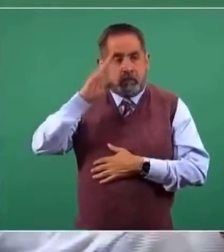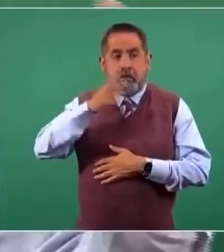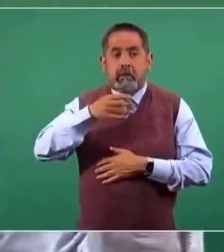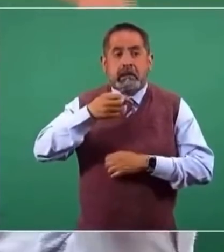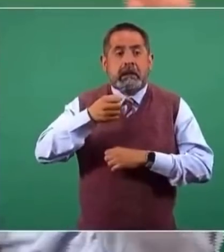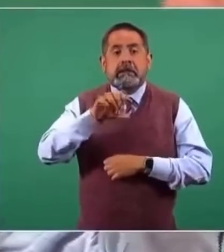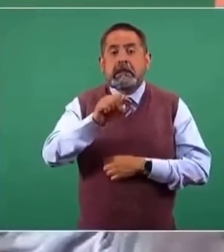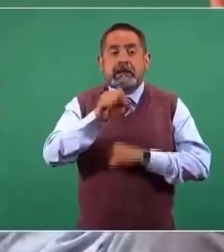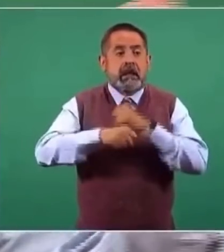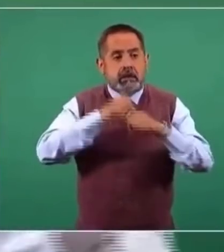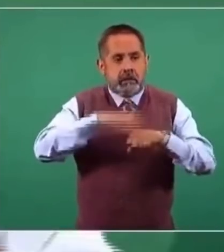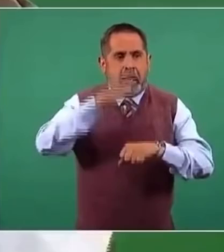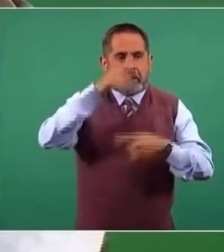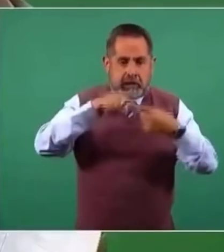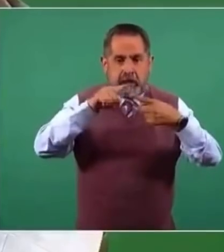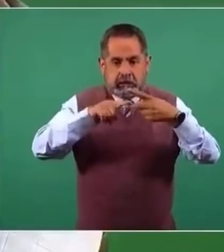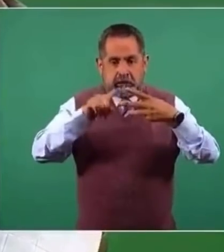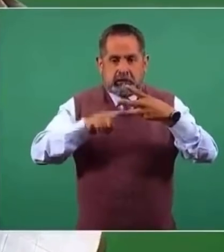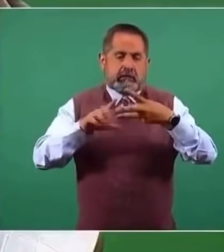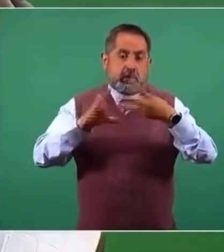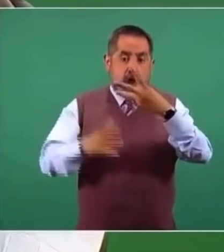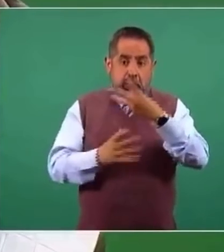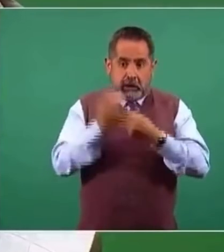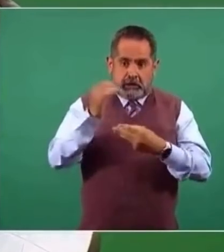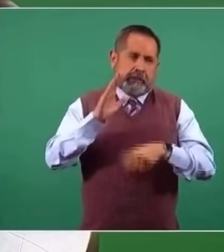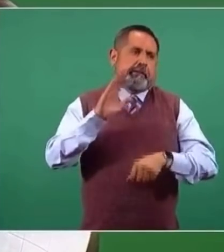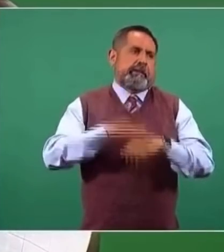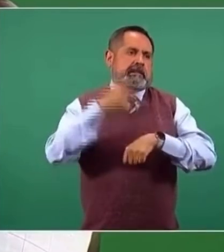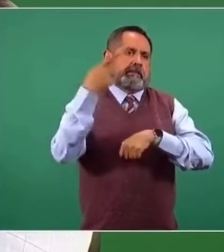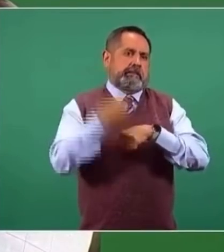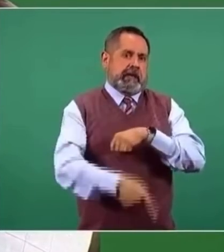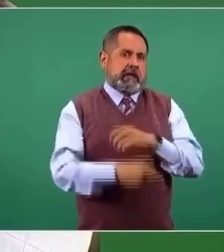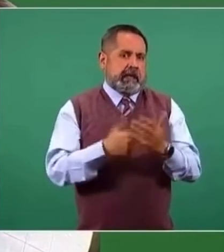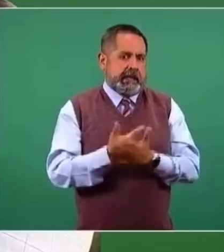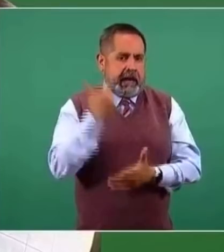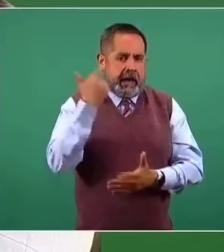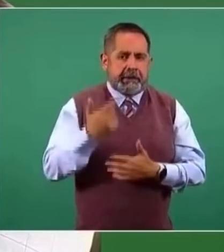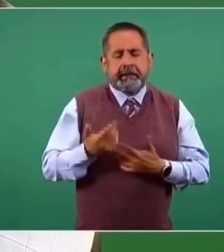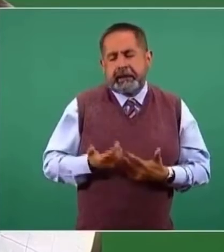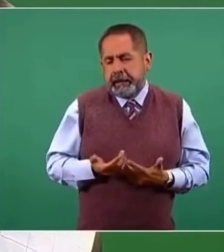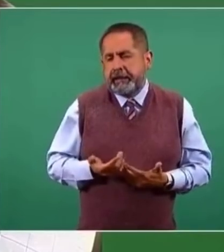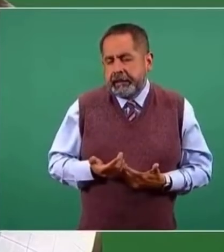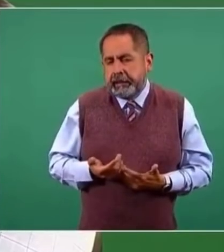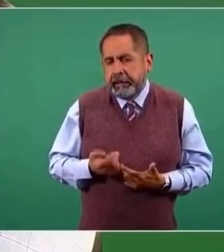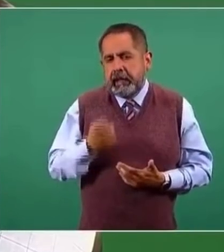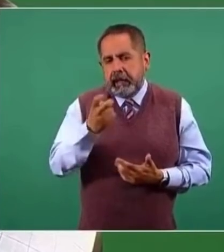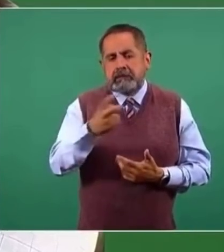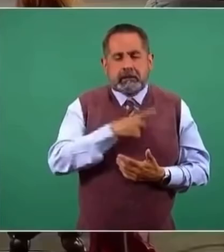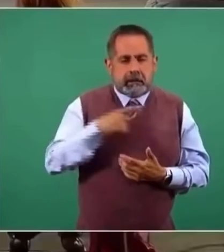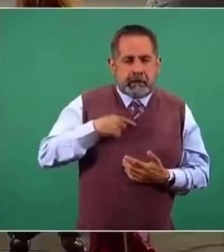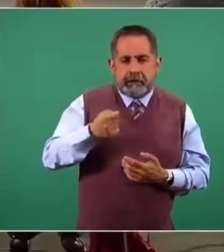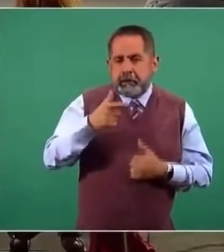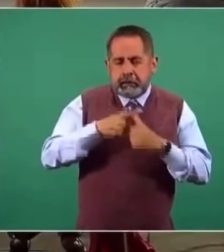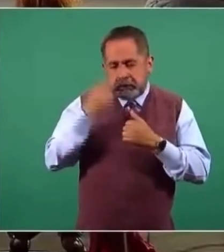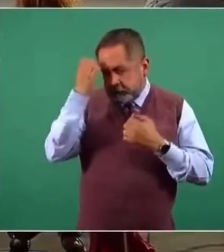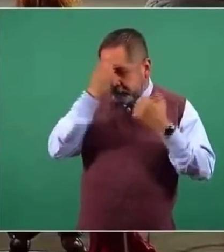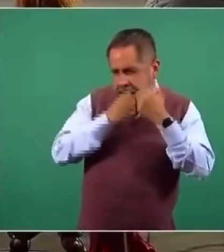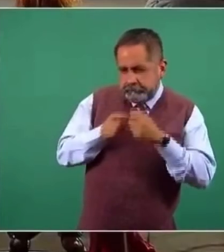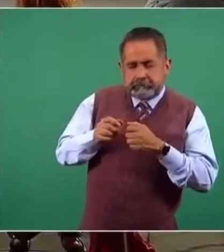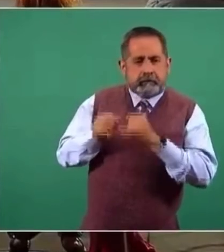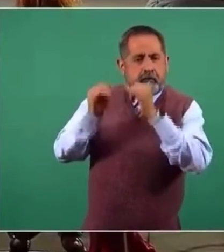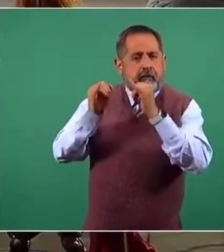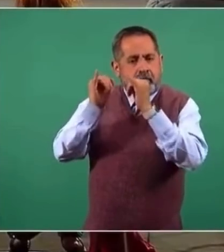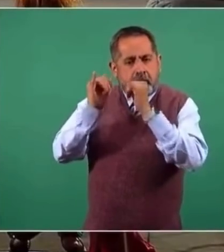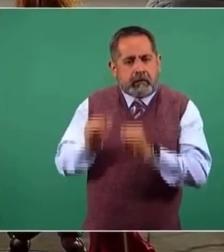más, pues obviamente todavía el riesgo se incrementa. Entonces esto va a requerir de una valoración directa en